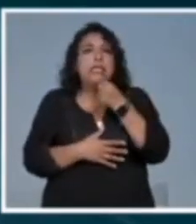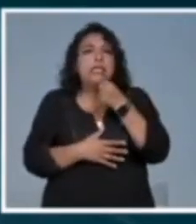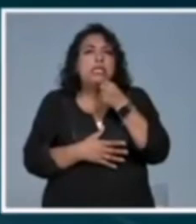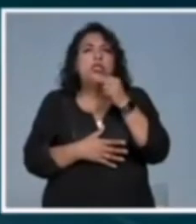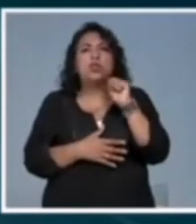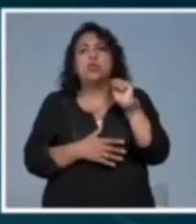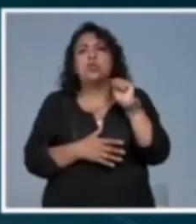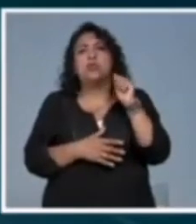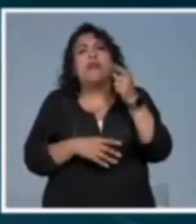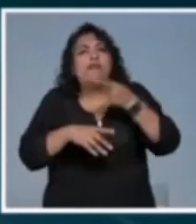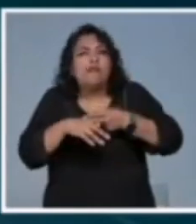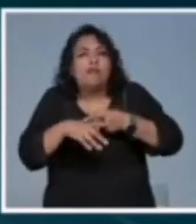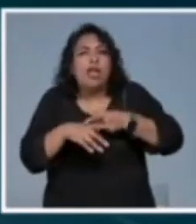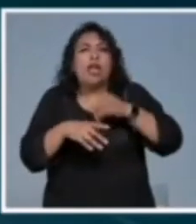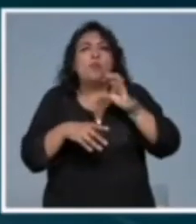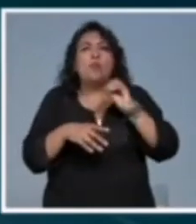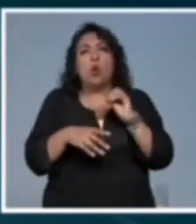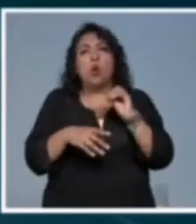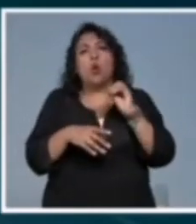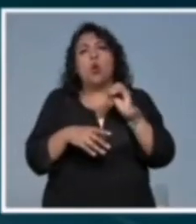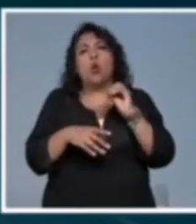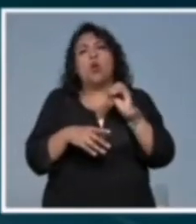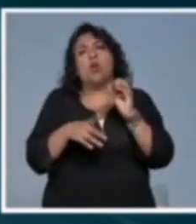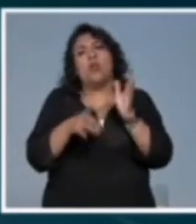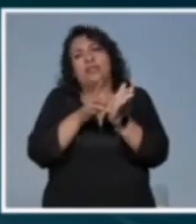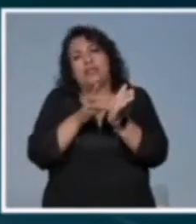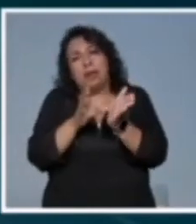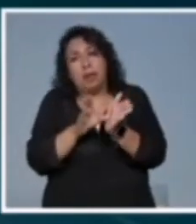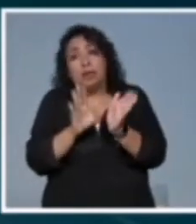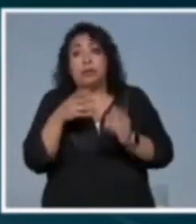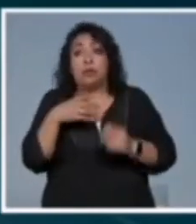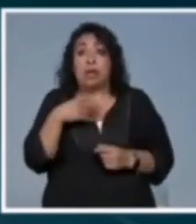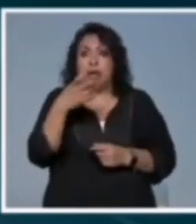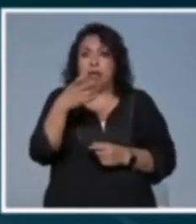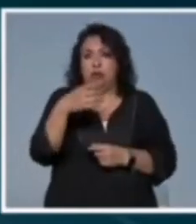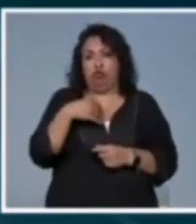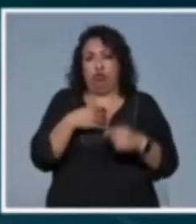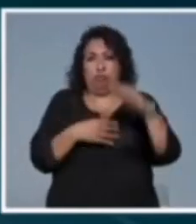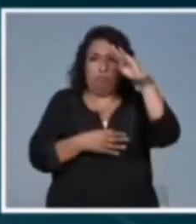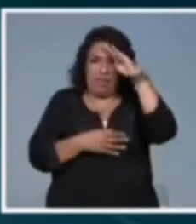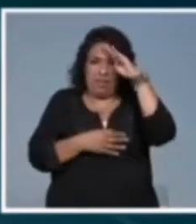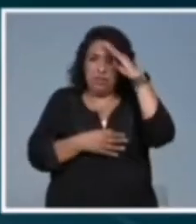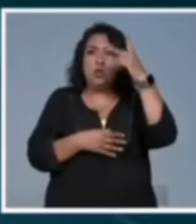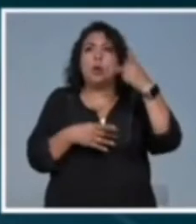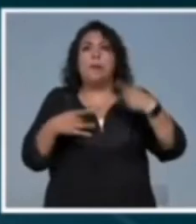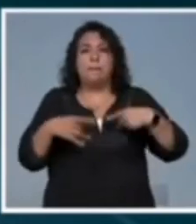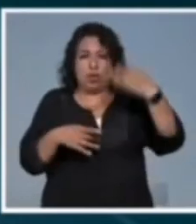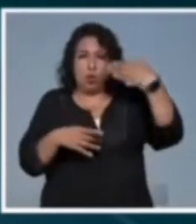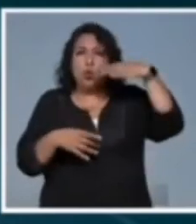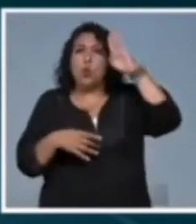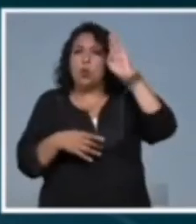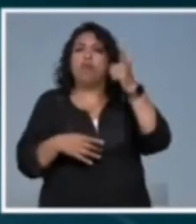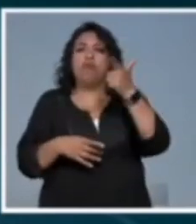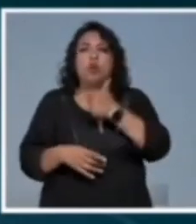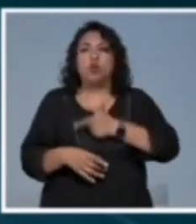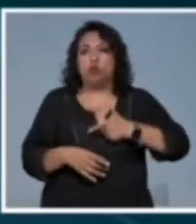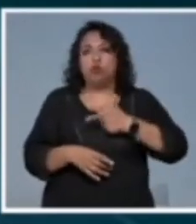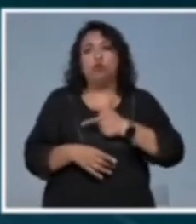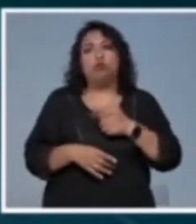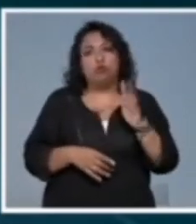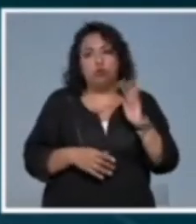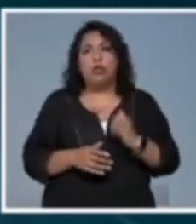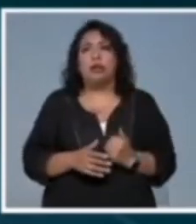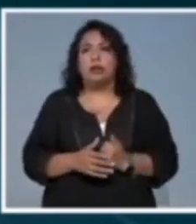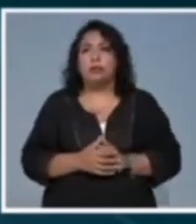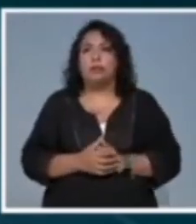con algún tipo de enfermedad o con capacidades diferentes y ese tipo de cosas. Entonces me parece que el público cubano las van a apreciar muchísimo,